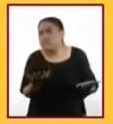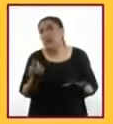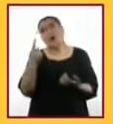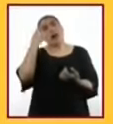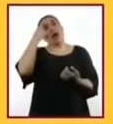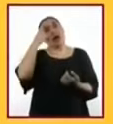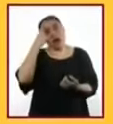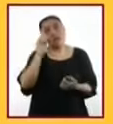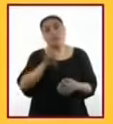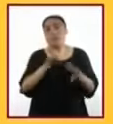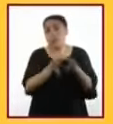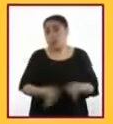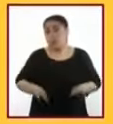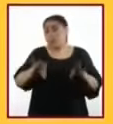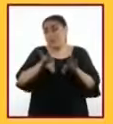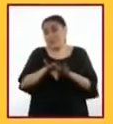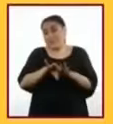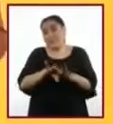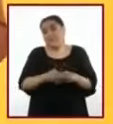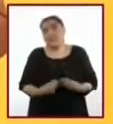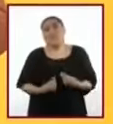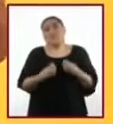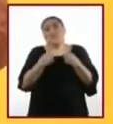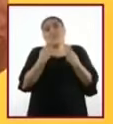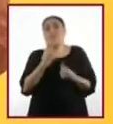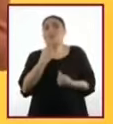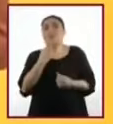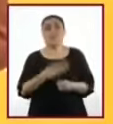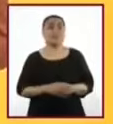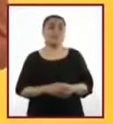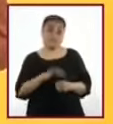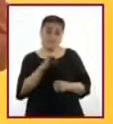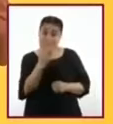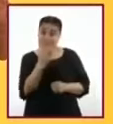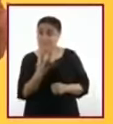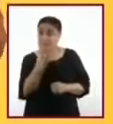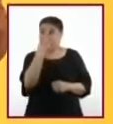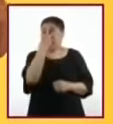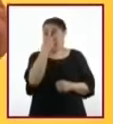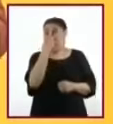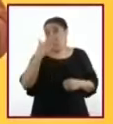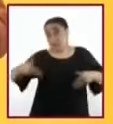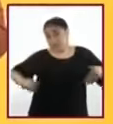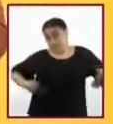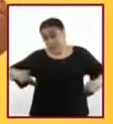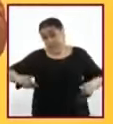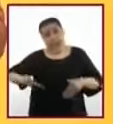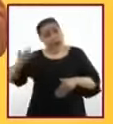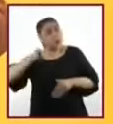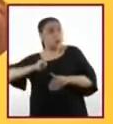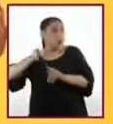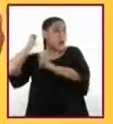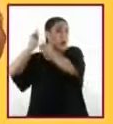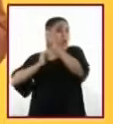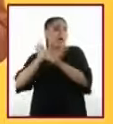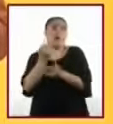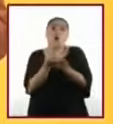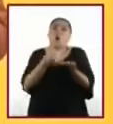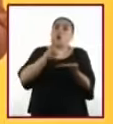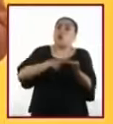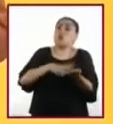mejores y más importantes momentos que vivieron. De hecho, las máscaras en el teatro griego tenían una doble